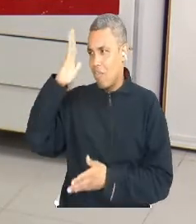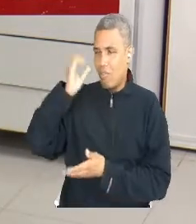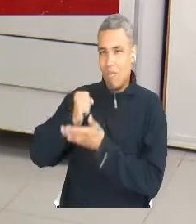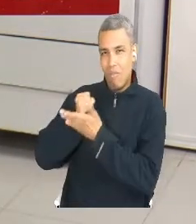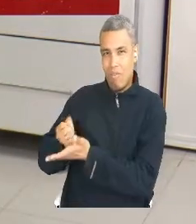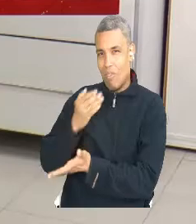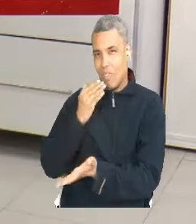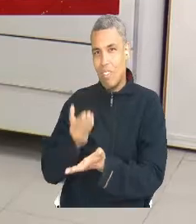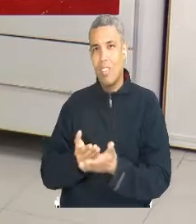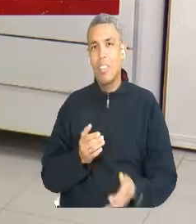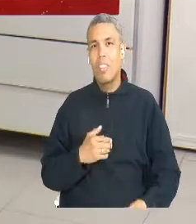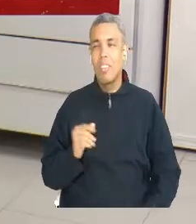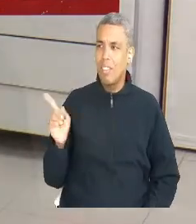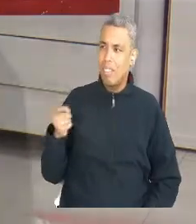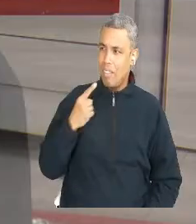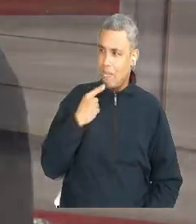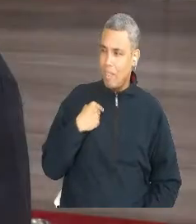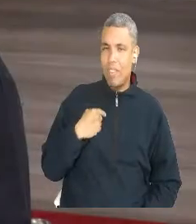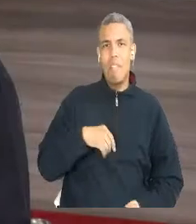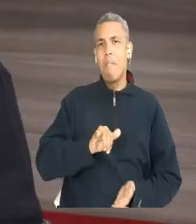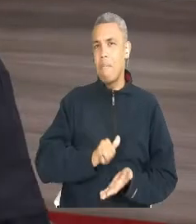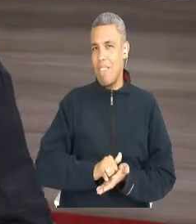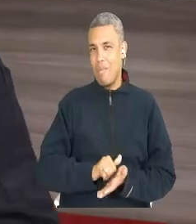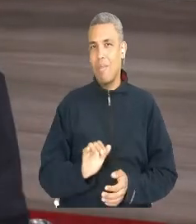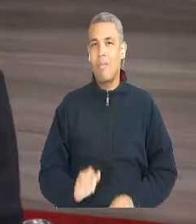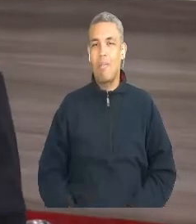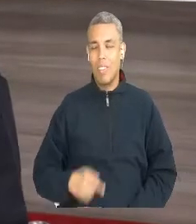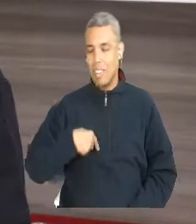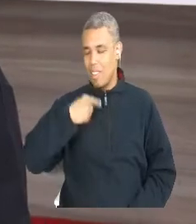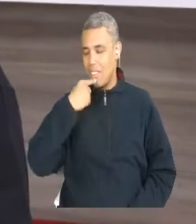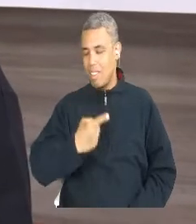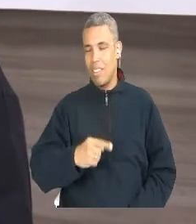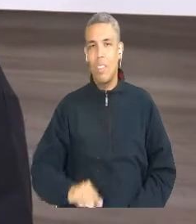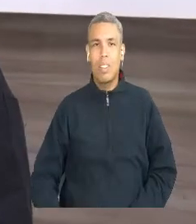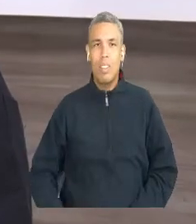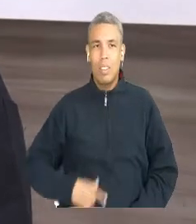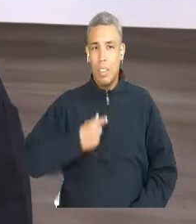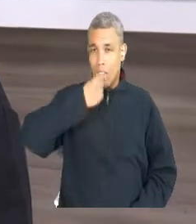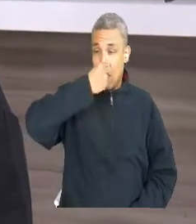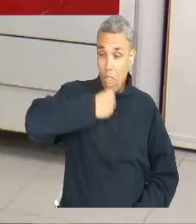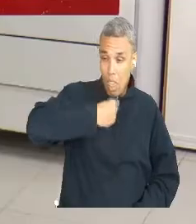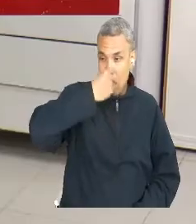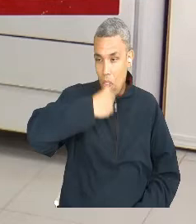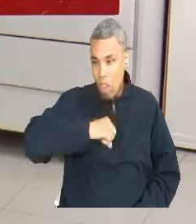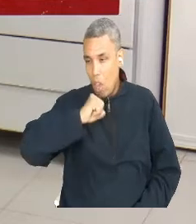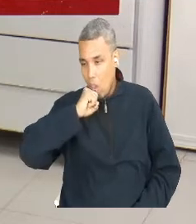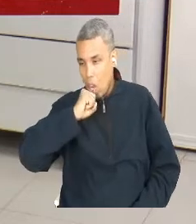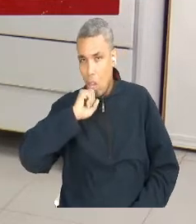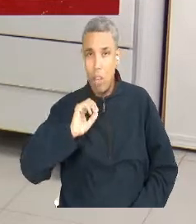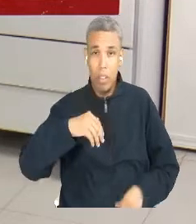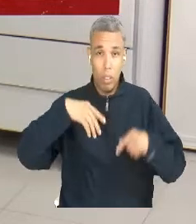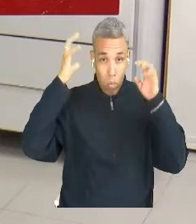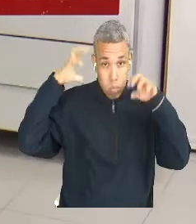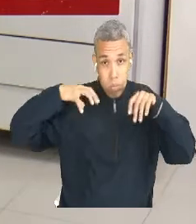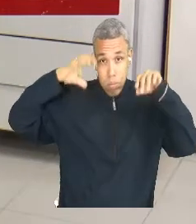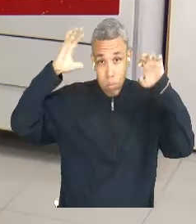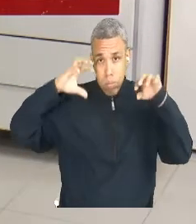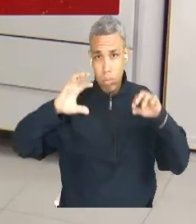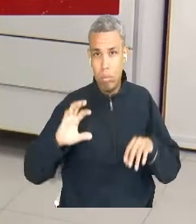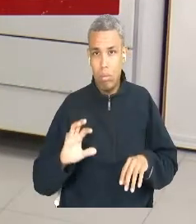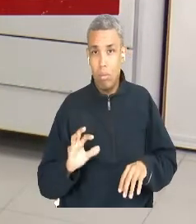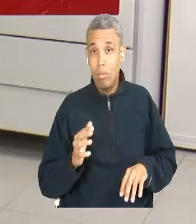bien, Rosy, como tú lo dices, con este clima que a muchos nos pone con gripa. Que nos pone dudosos. Nos pone como así, ¿será que nos levantamos de